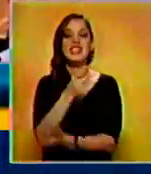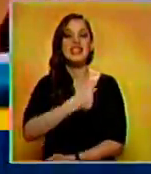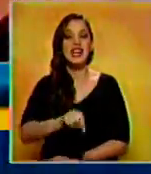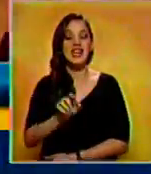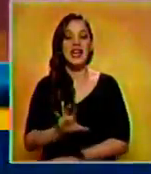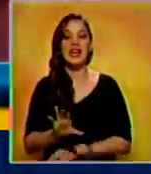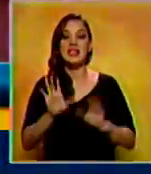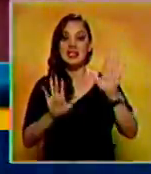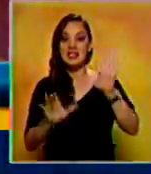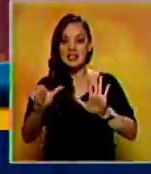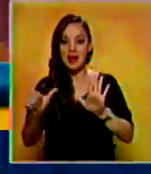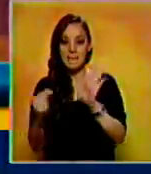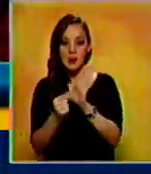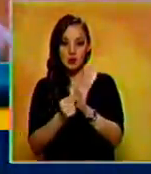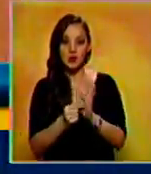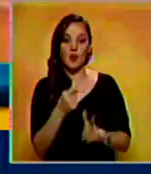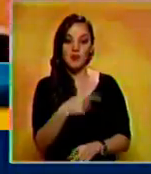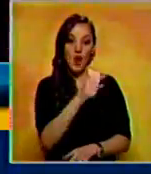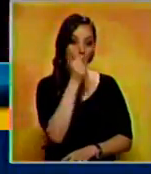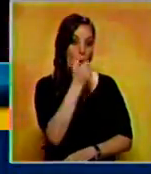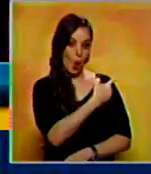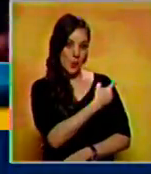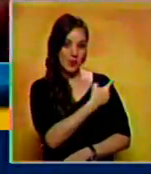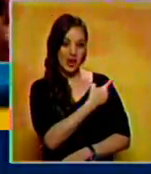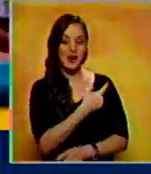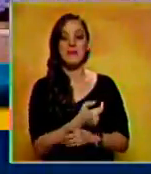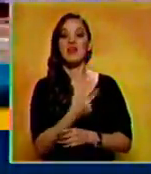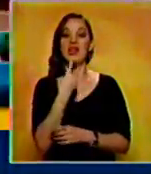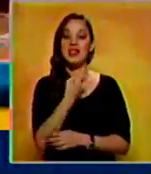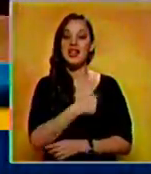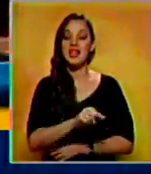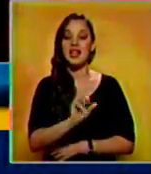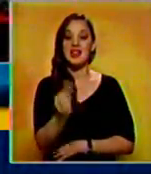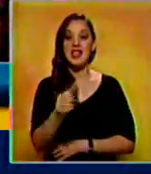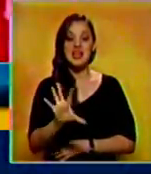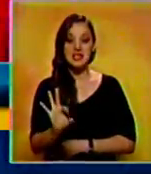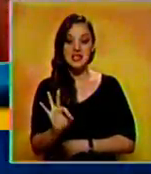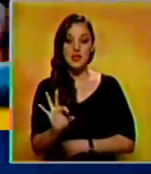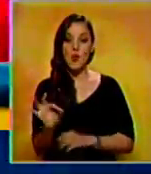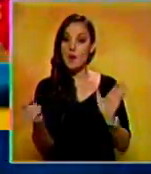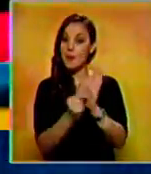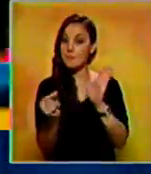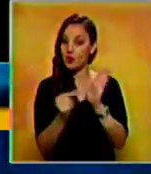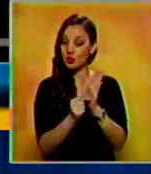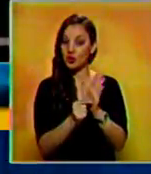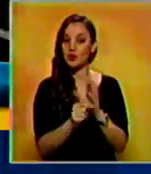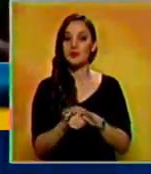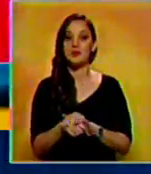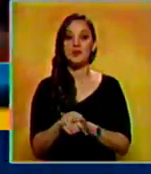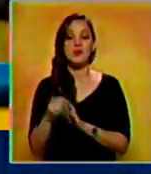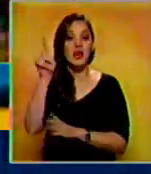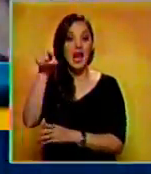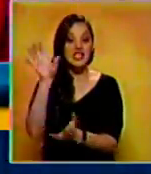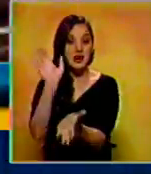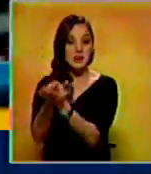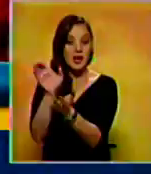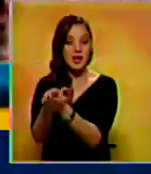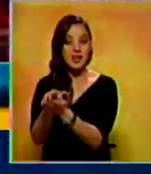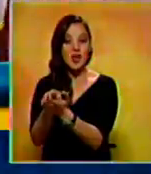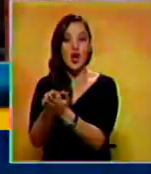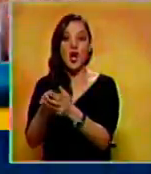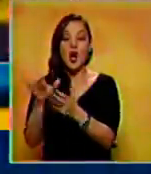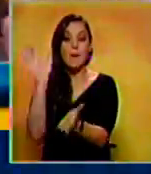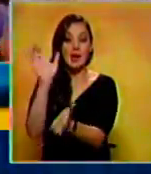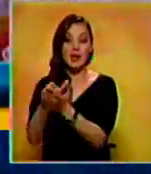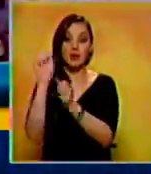rebotes, mientras que por Panteras, Justin Williams aportó 9 puntos, 18 rebotes y 4 bloqueos. En tanto, en Por la Mar, Guayqueries de Margarita